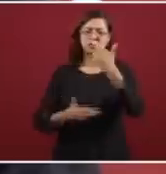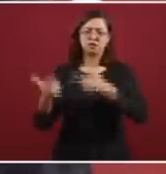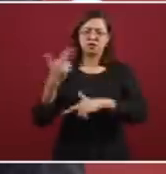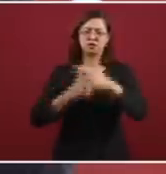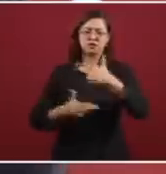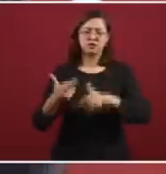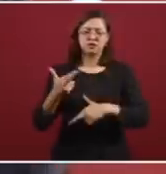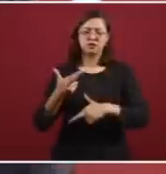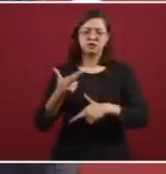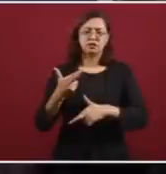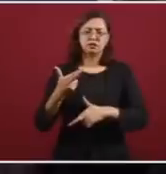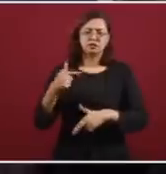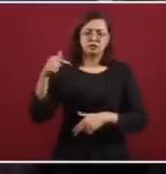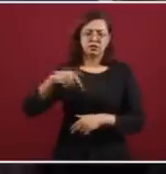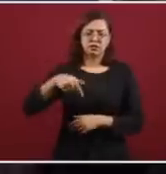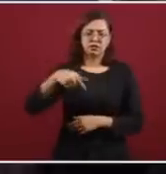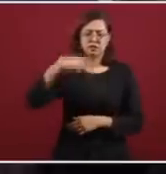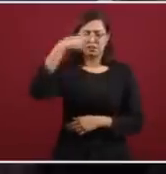vía de la